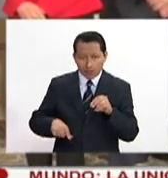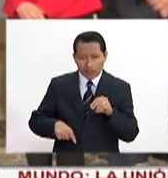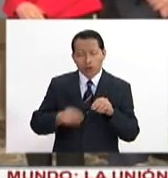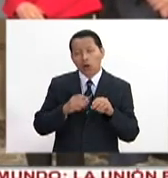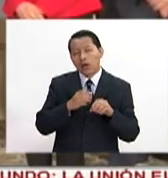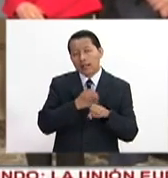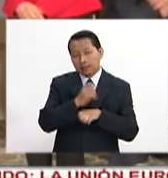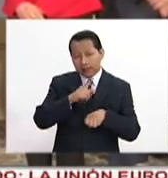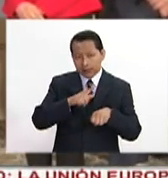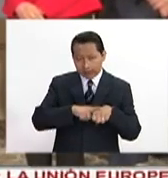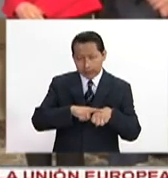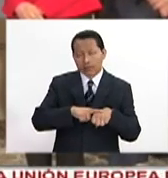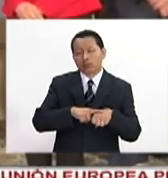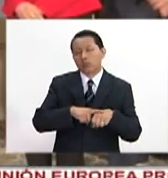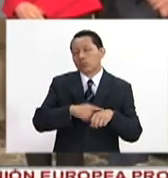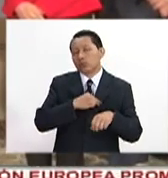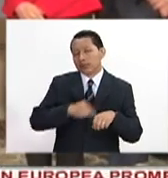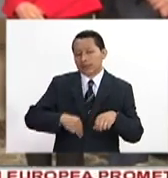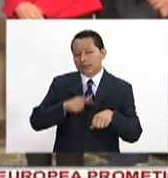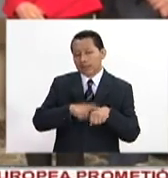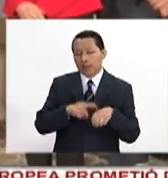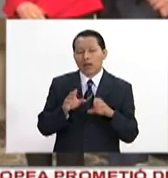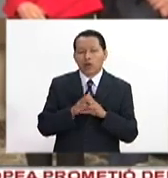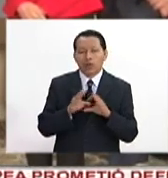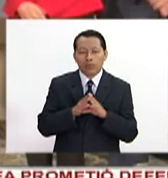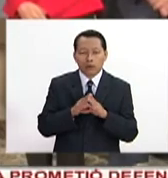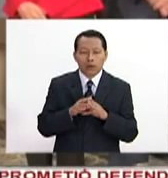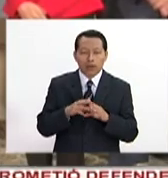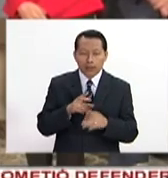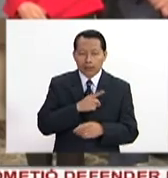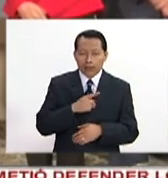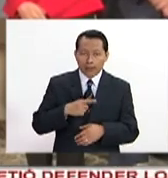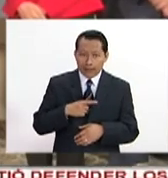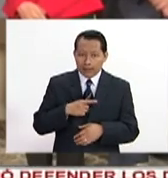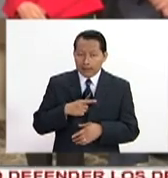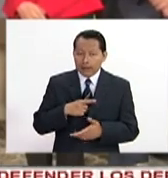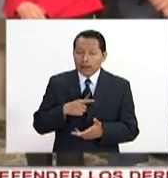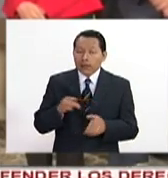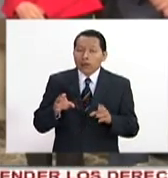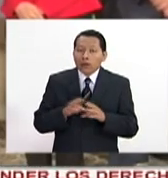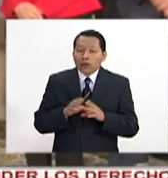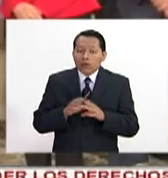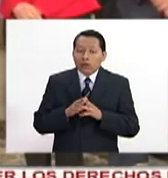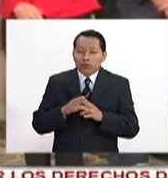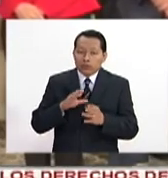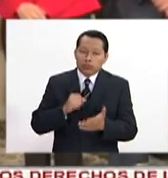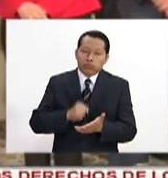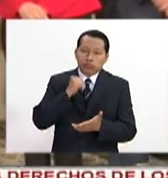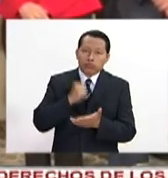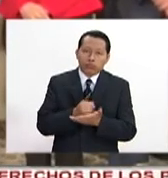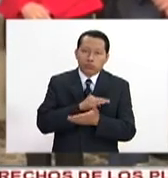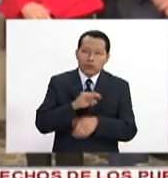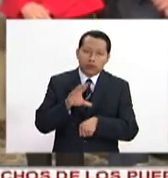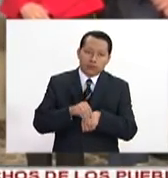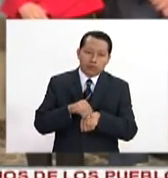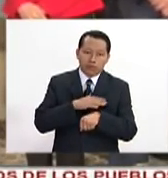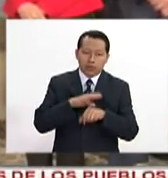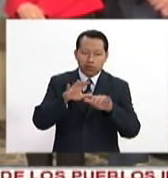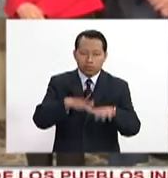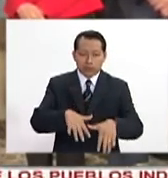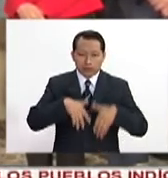de Venezuela, en los casos en que la Constitución exija que se tenga la autorización previa de la